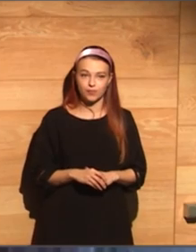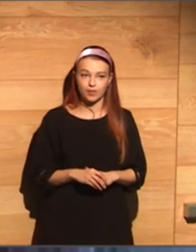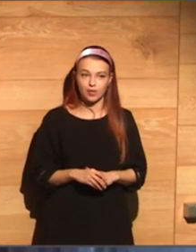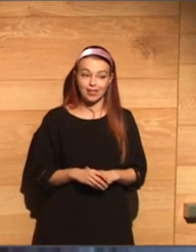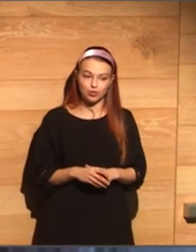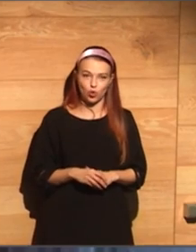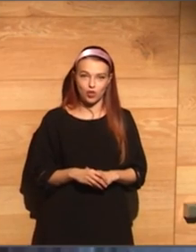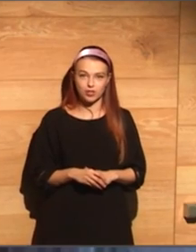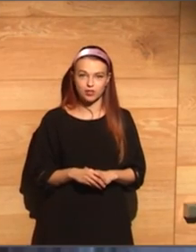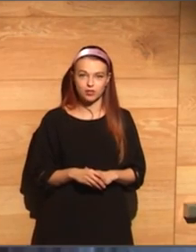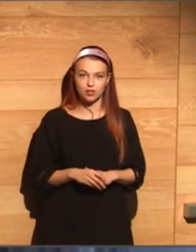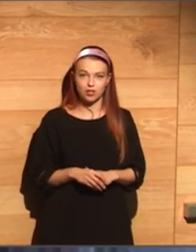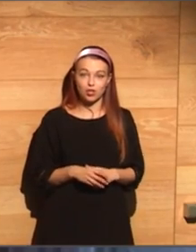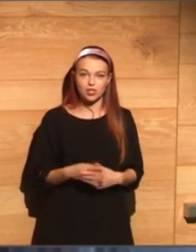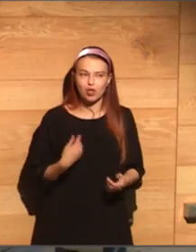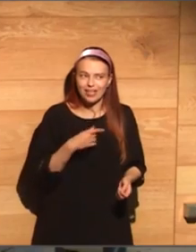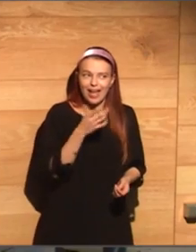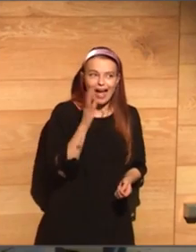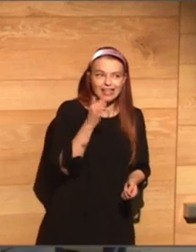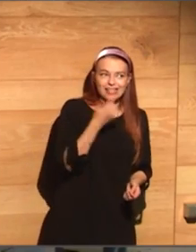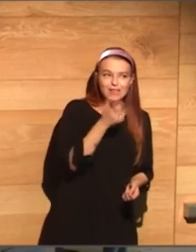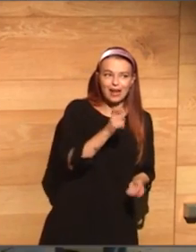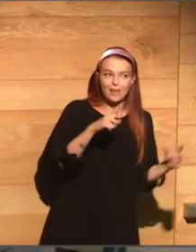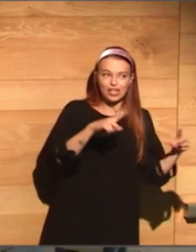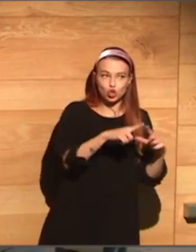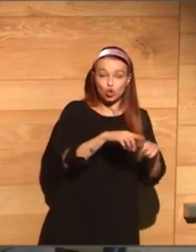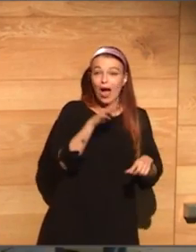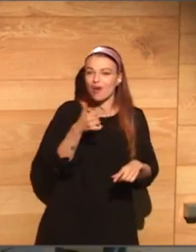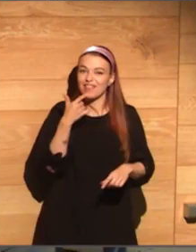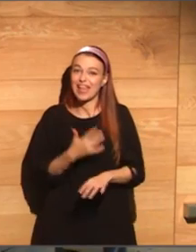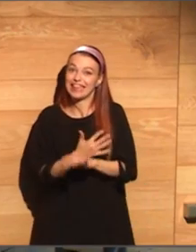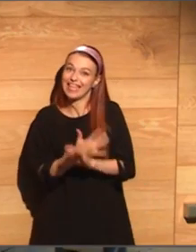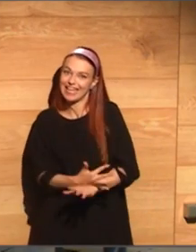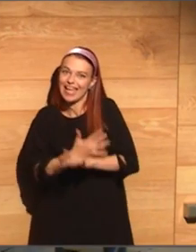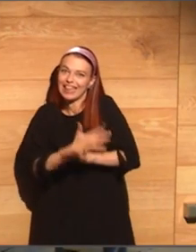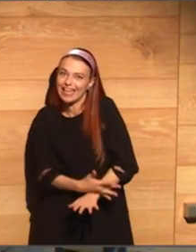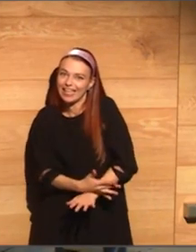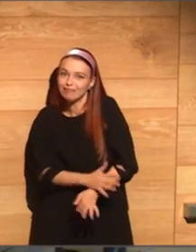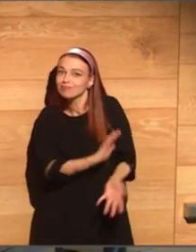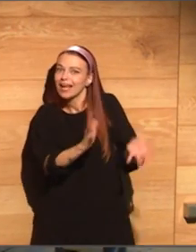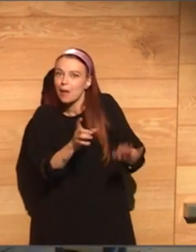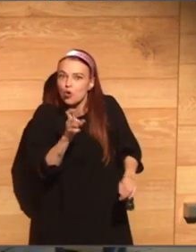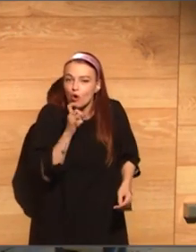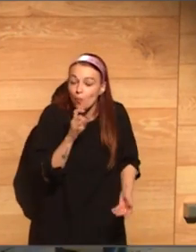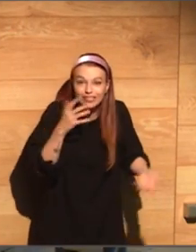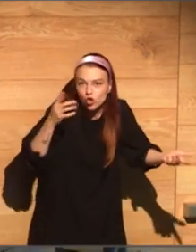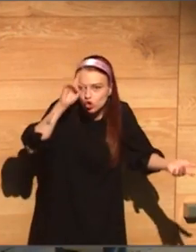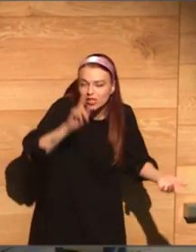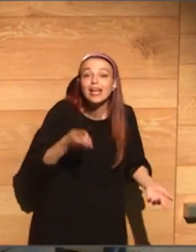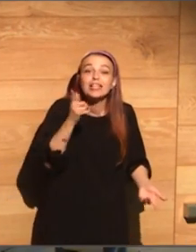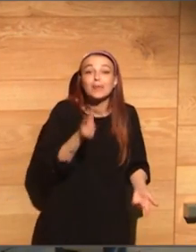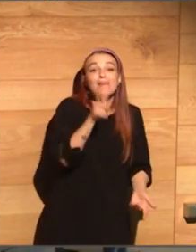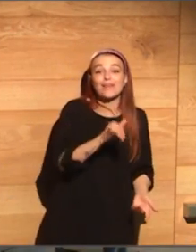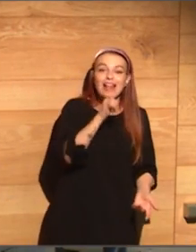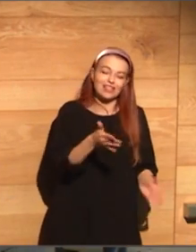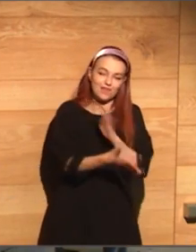¿Cómo pasa de se monta un chocho al triqui-triqui? Sí, tío, pero, de verdad, pero también, es que también he colado te una... Te lo da y te lo quita. También he colado una expresión en latín, con lo cual he